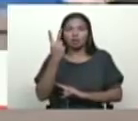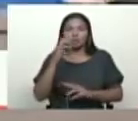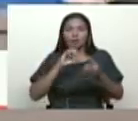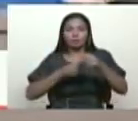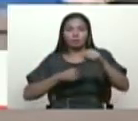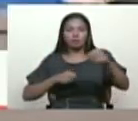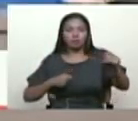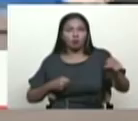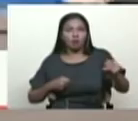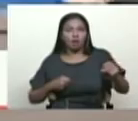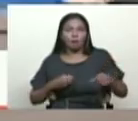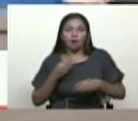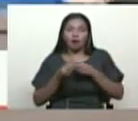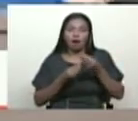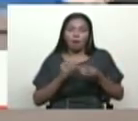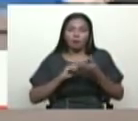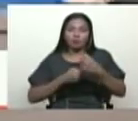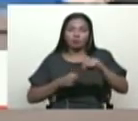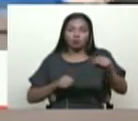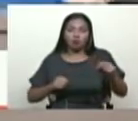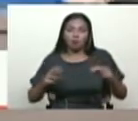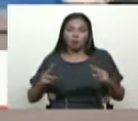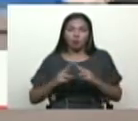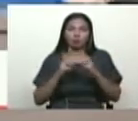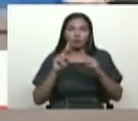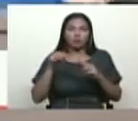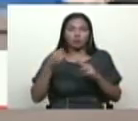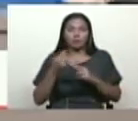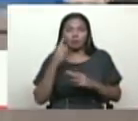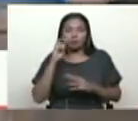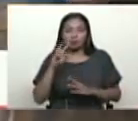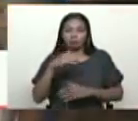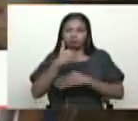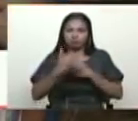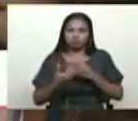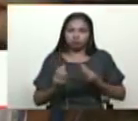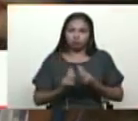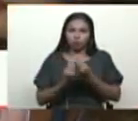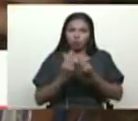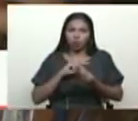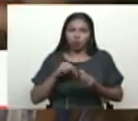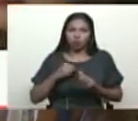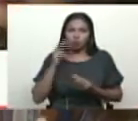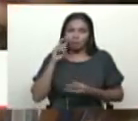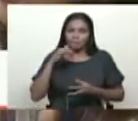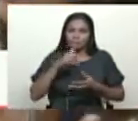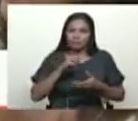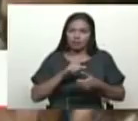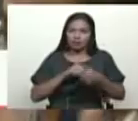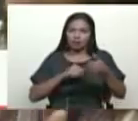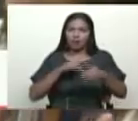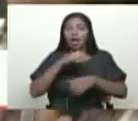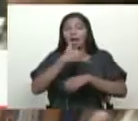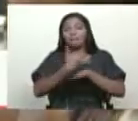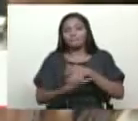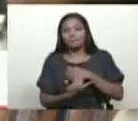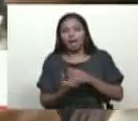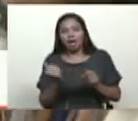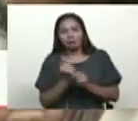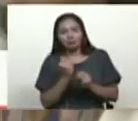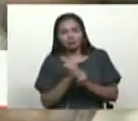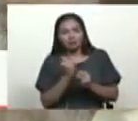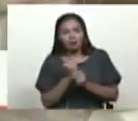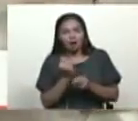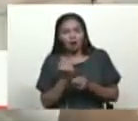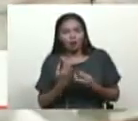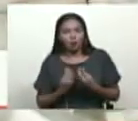diplomado. Hagamos el diplomado y nos encontremos para ver un plan conjunto, para ver un plan de trabajo.